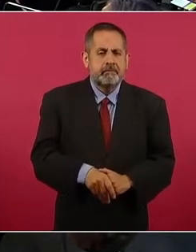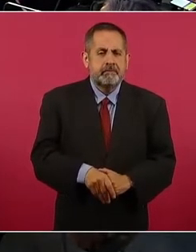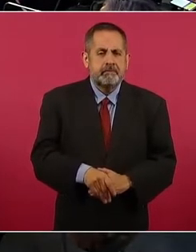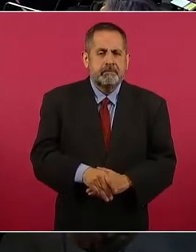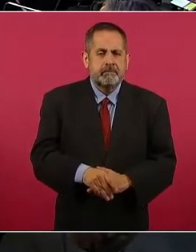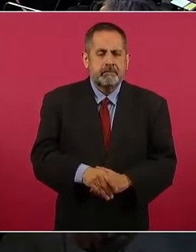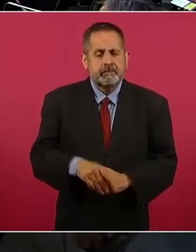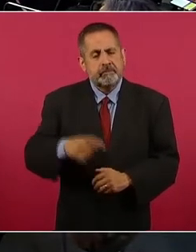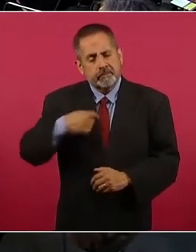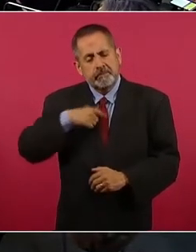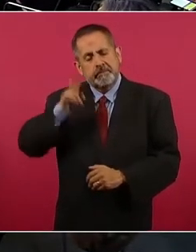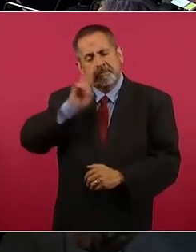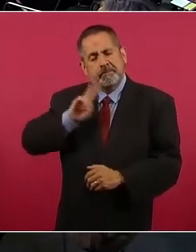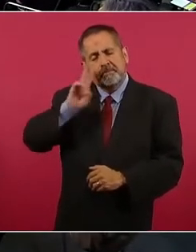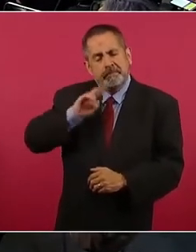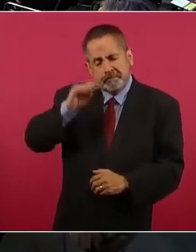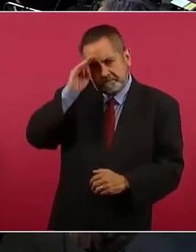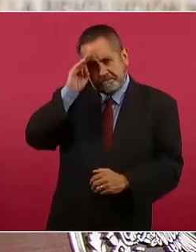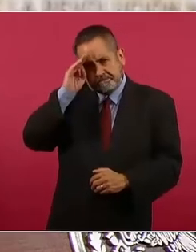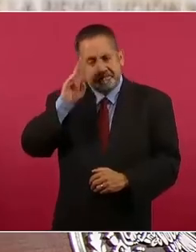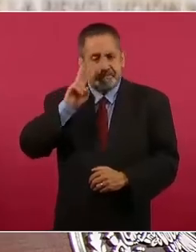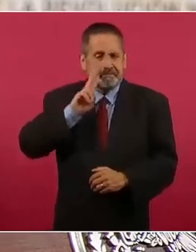Lo estoy viendo porque